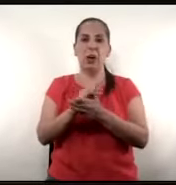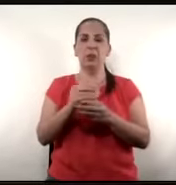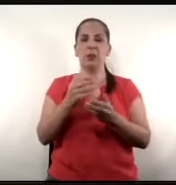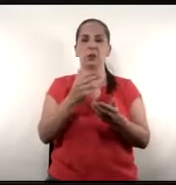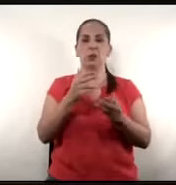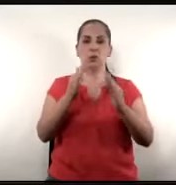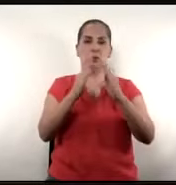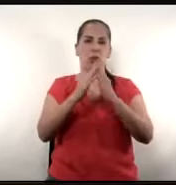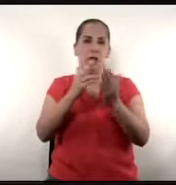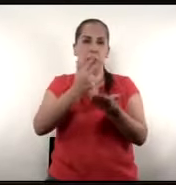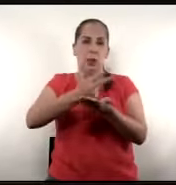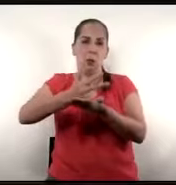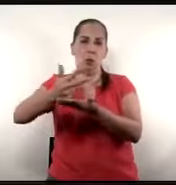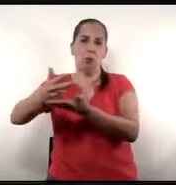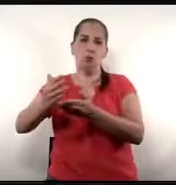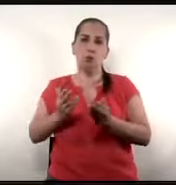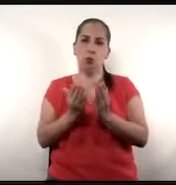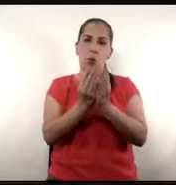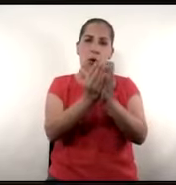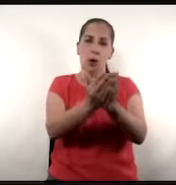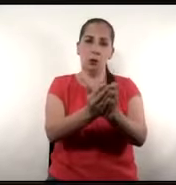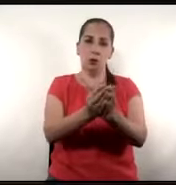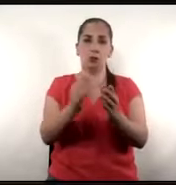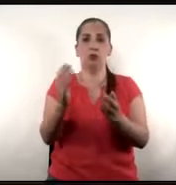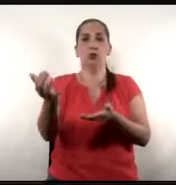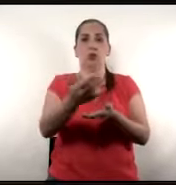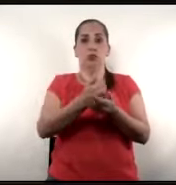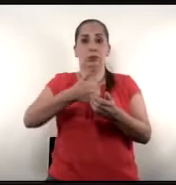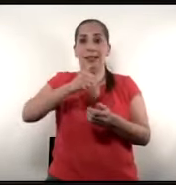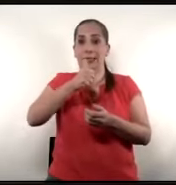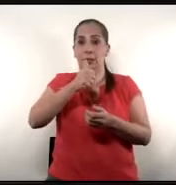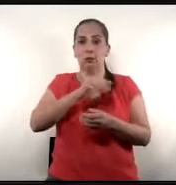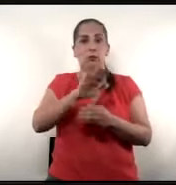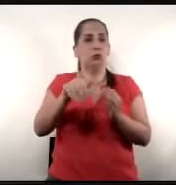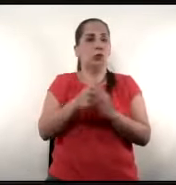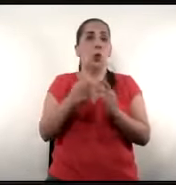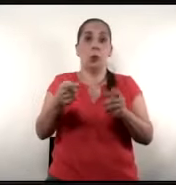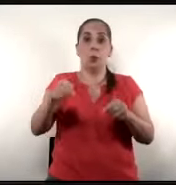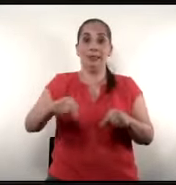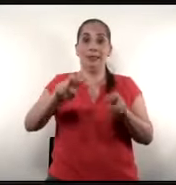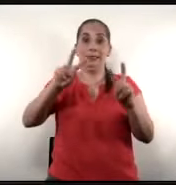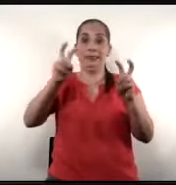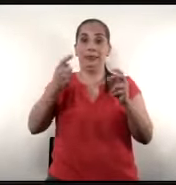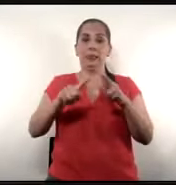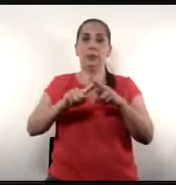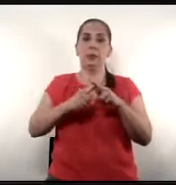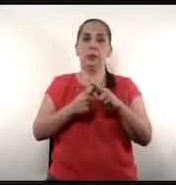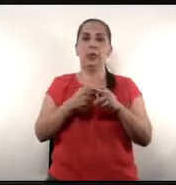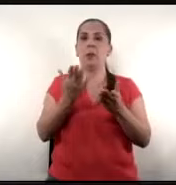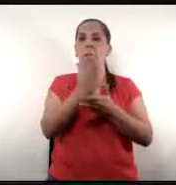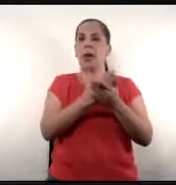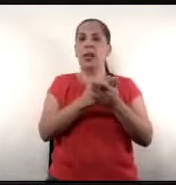recursos hídricos y pues este año hemos introducido un capítulo especial dedicado al tema